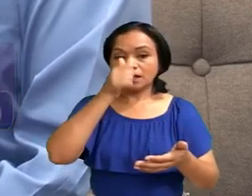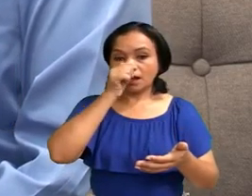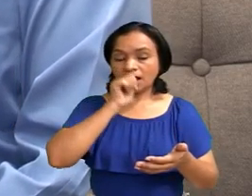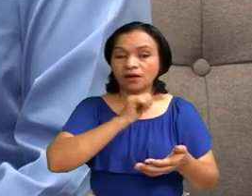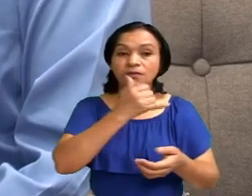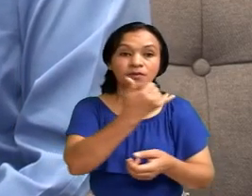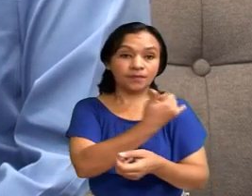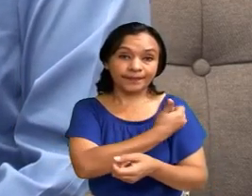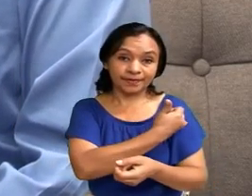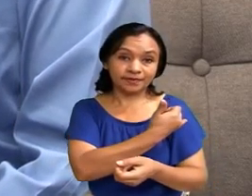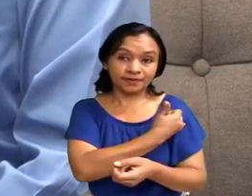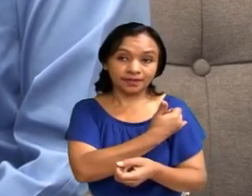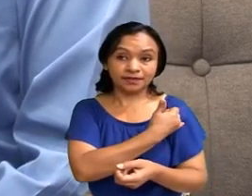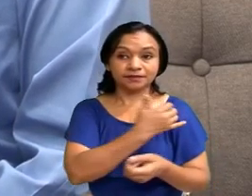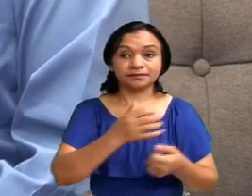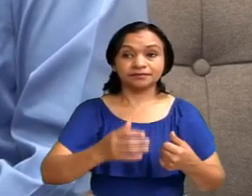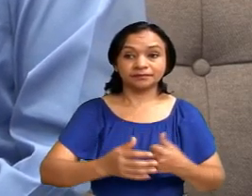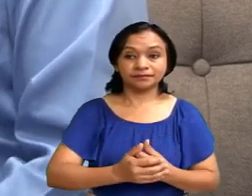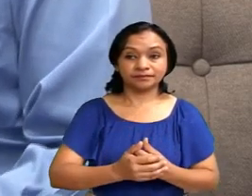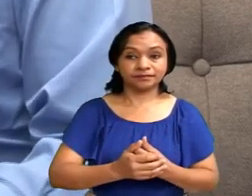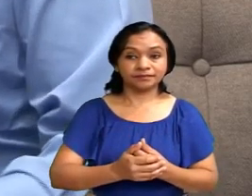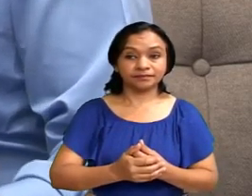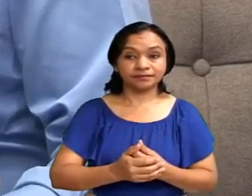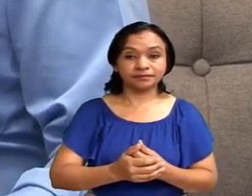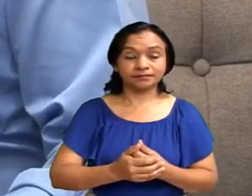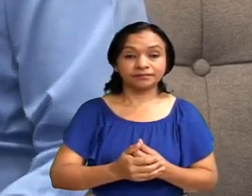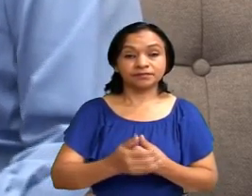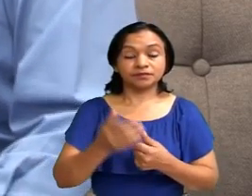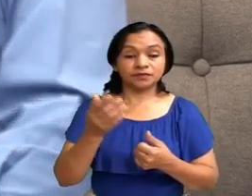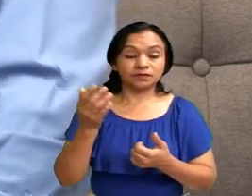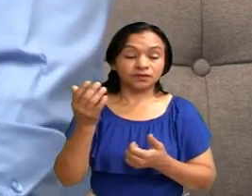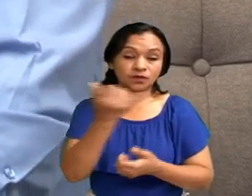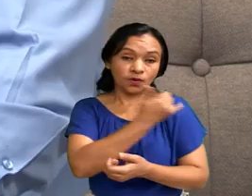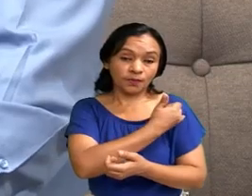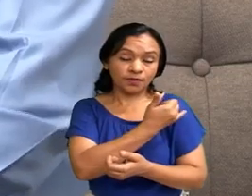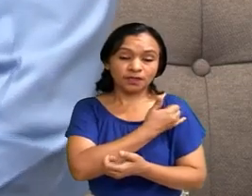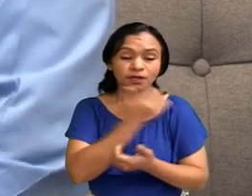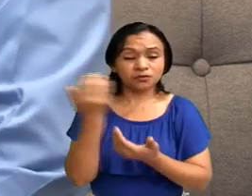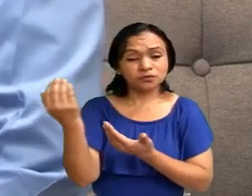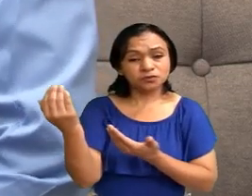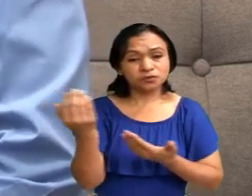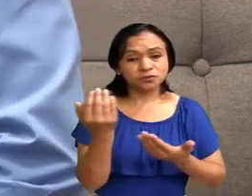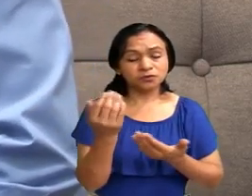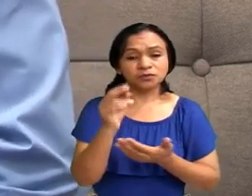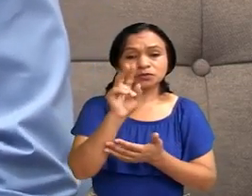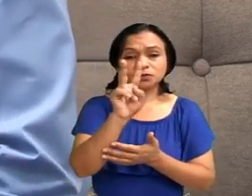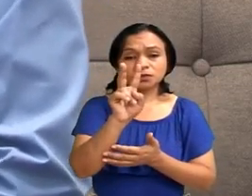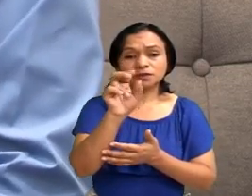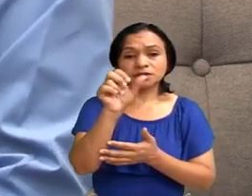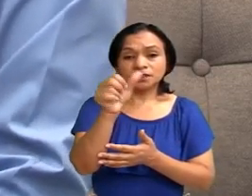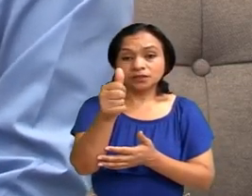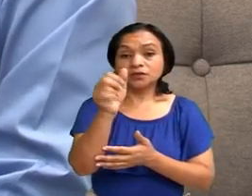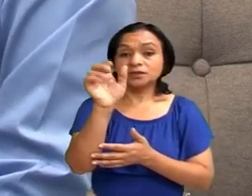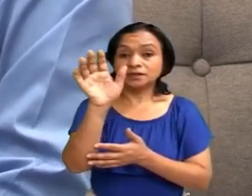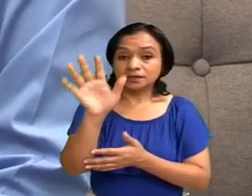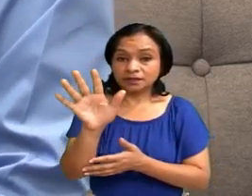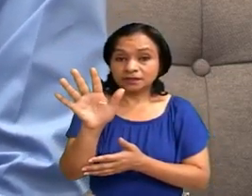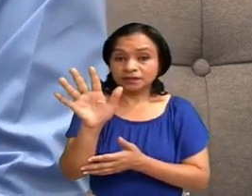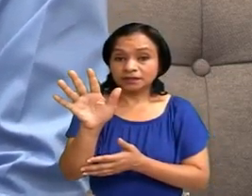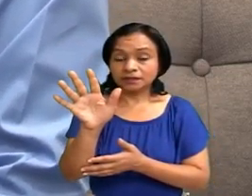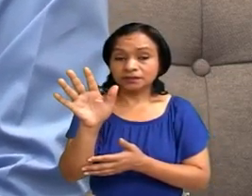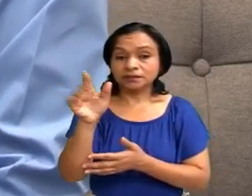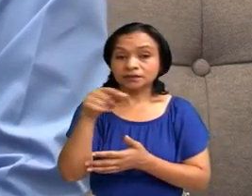hospitales, ¿verdad? En La Mascota, ahí fueron como 265 sistemas